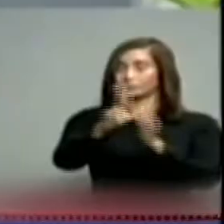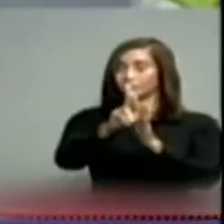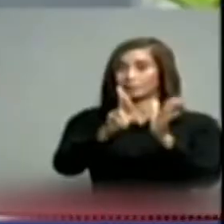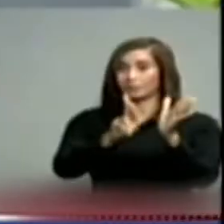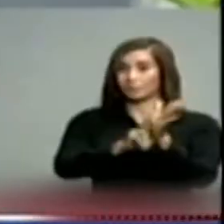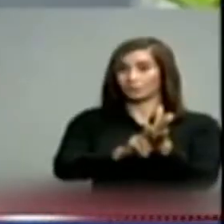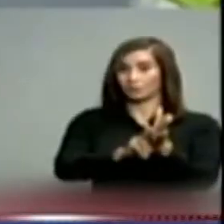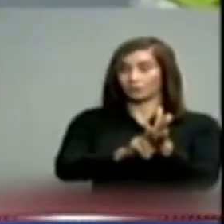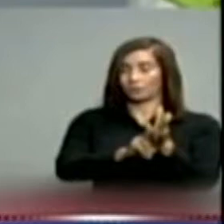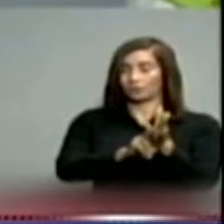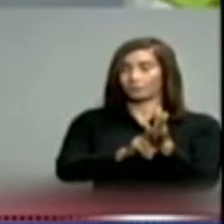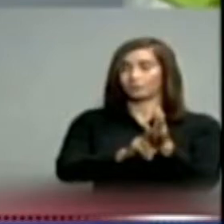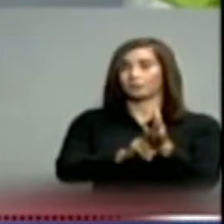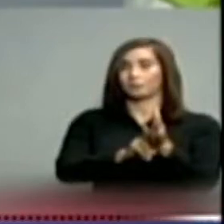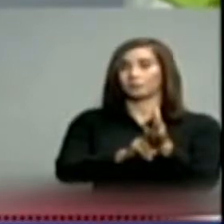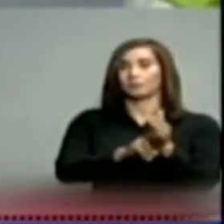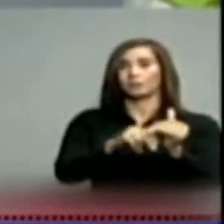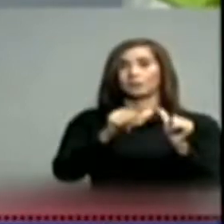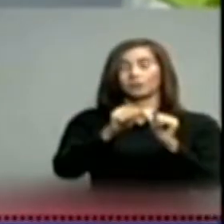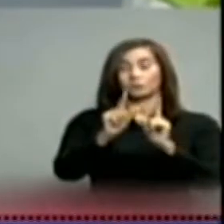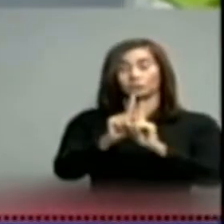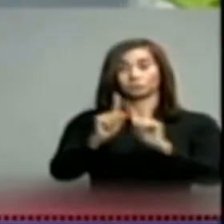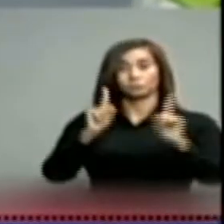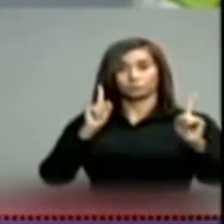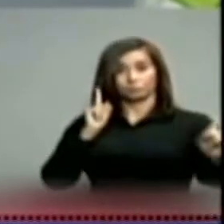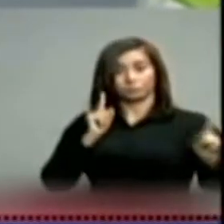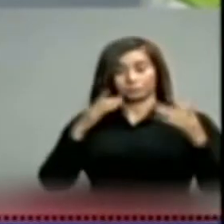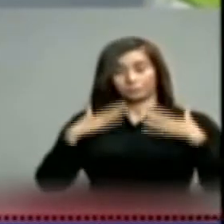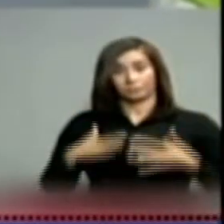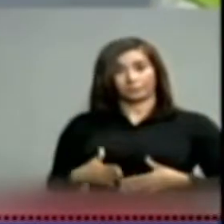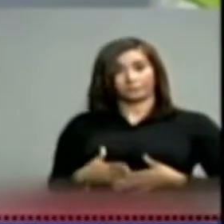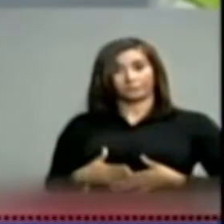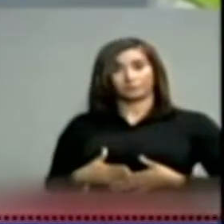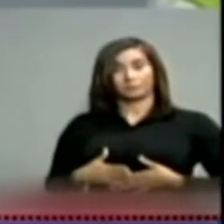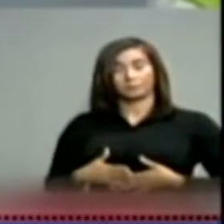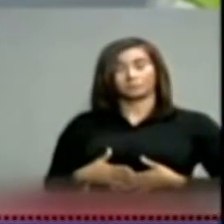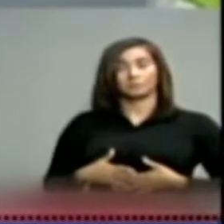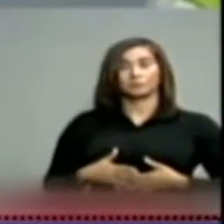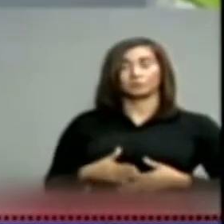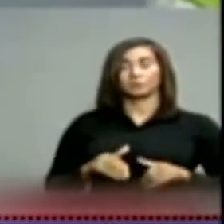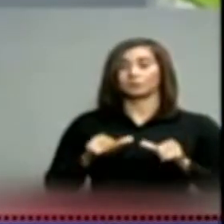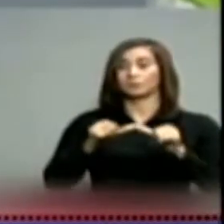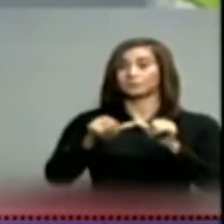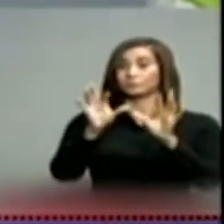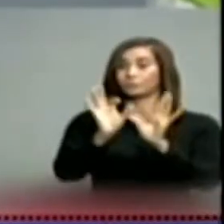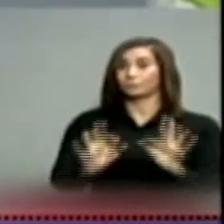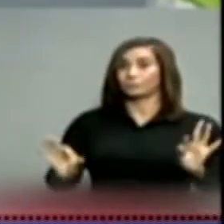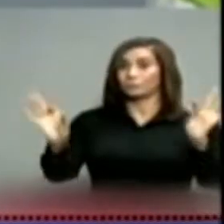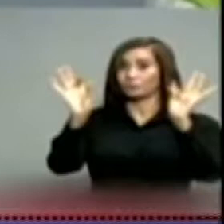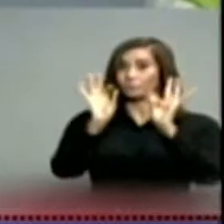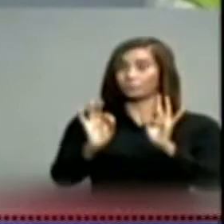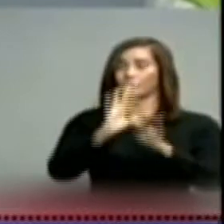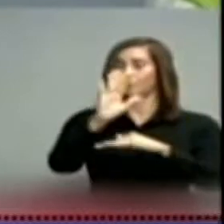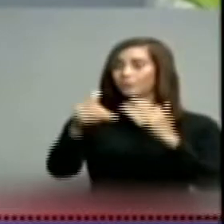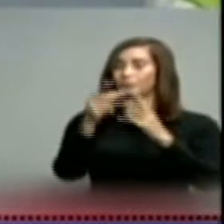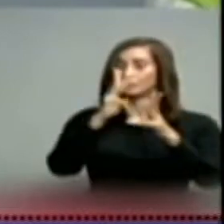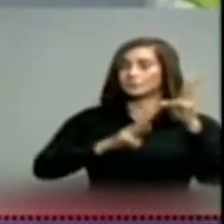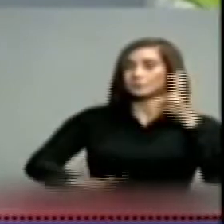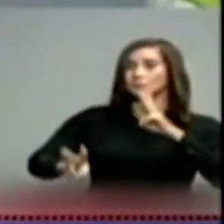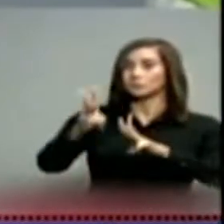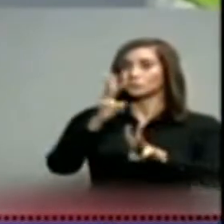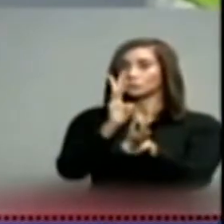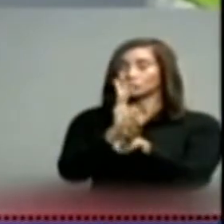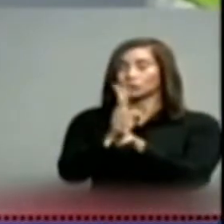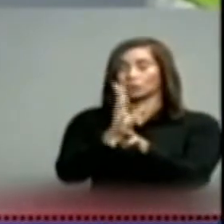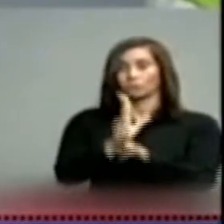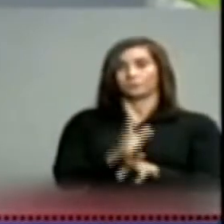coronavirus. Mantener el distanciamiento físico sigue siendo en todo el mundo